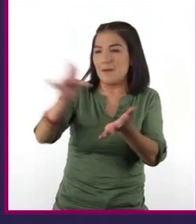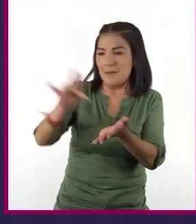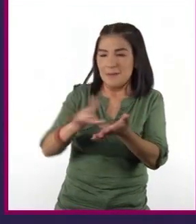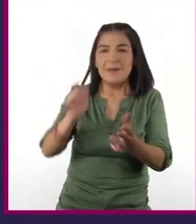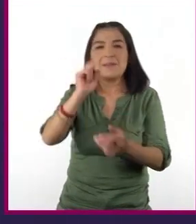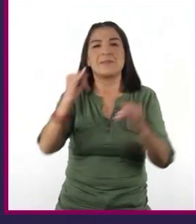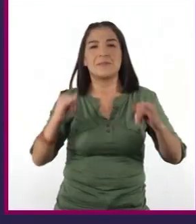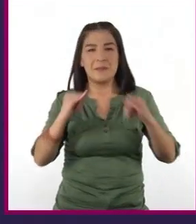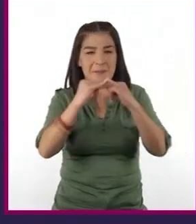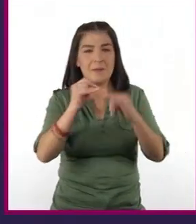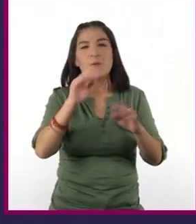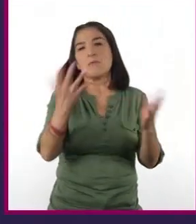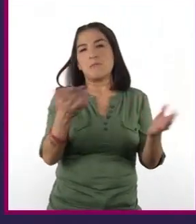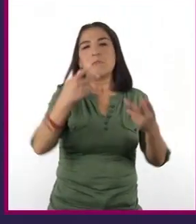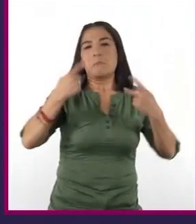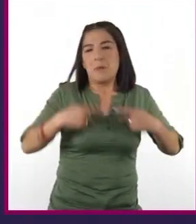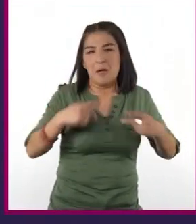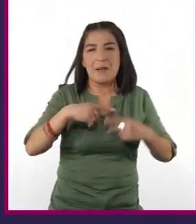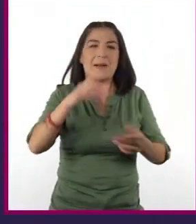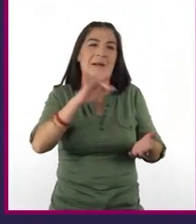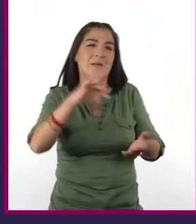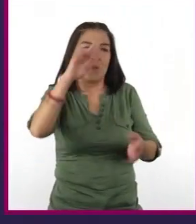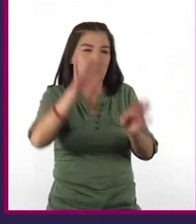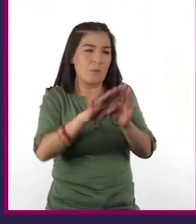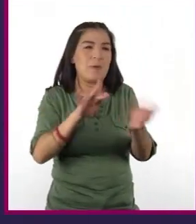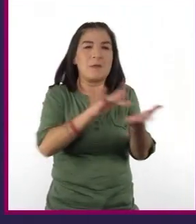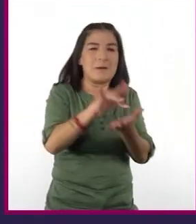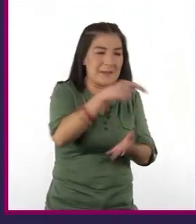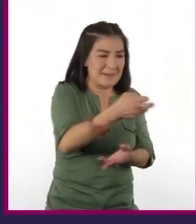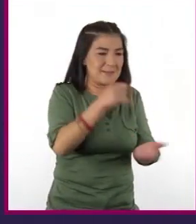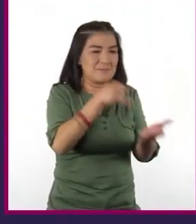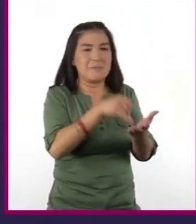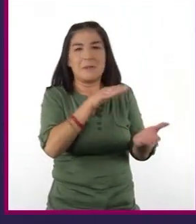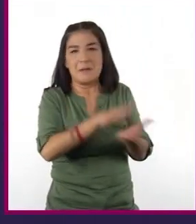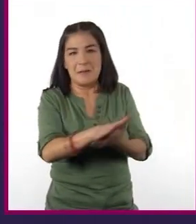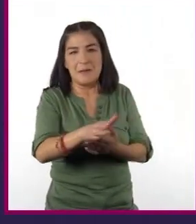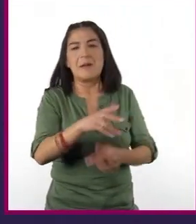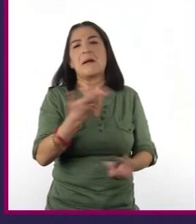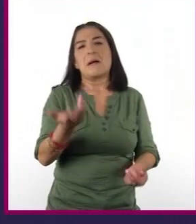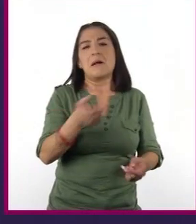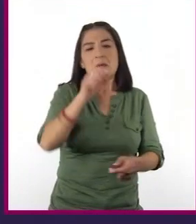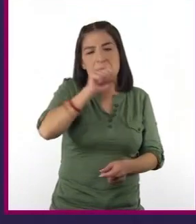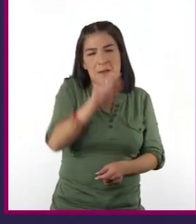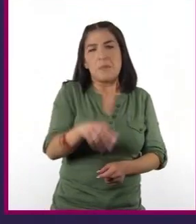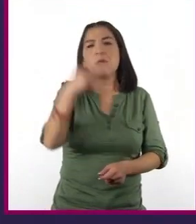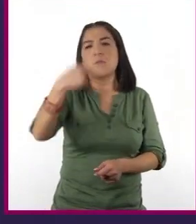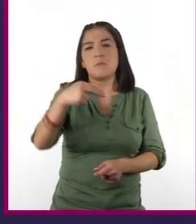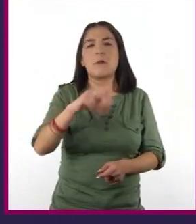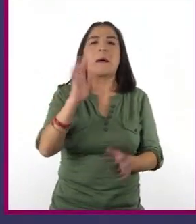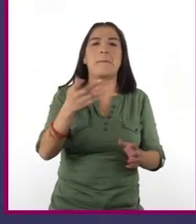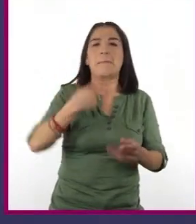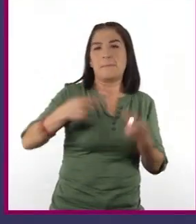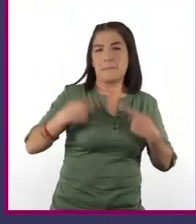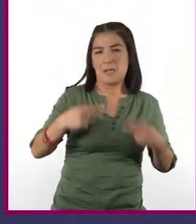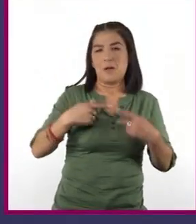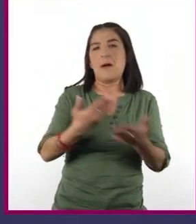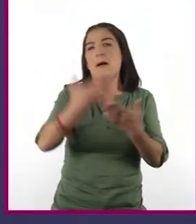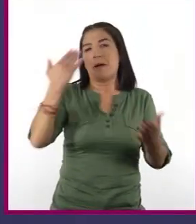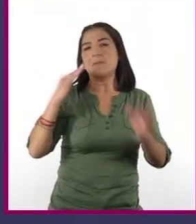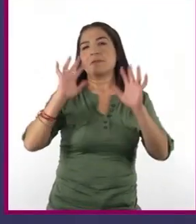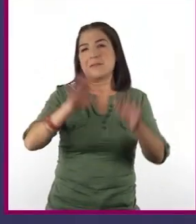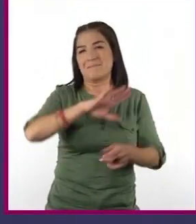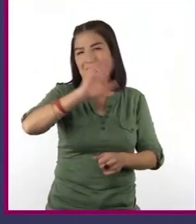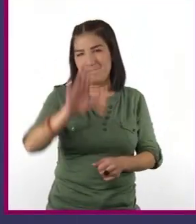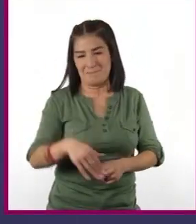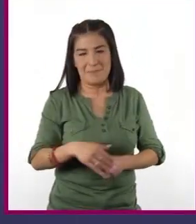en la edición de la compilación, como algún familiar o amigo, inclusive puede nombrar a alguien que haya fallecido.